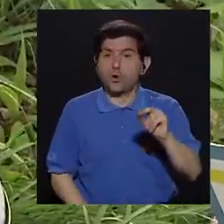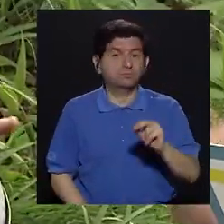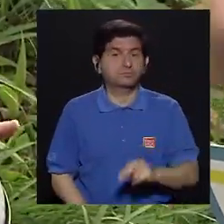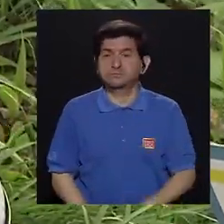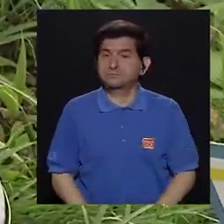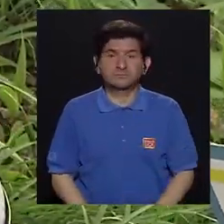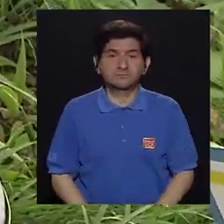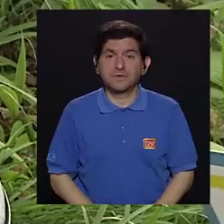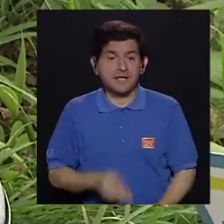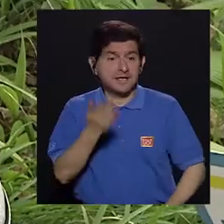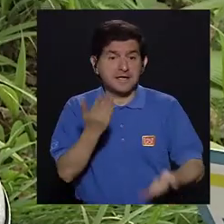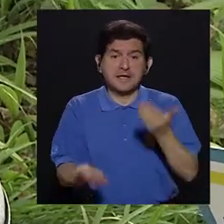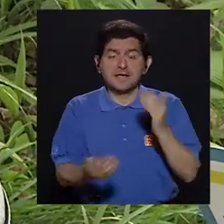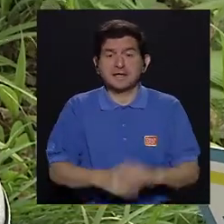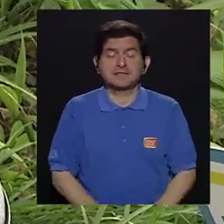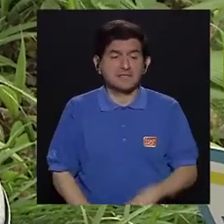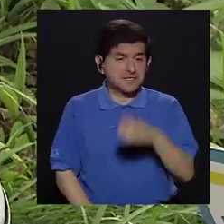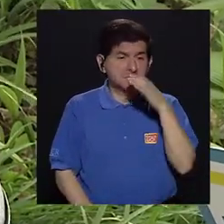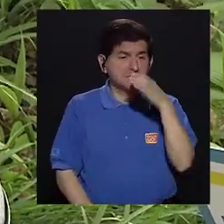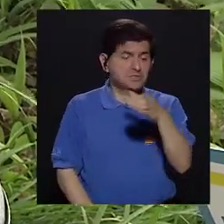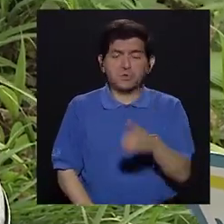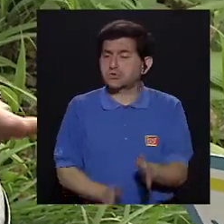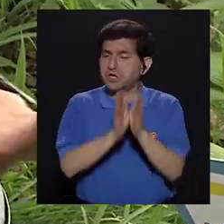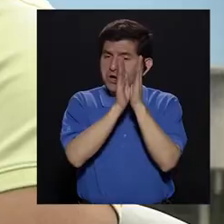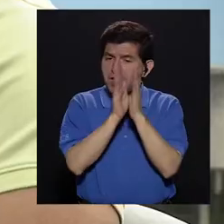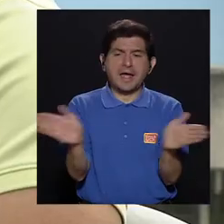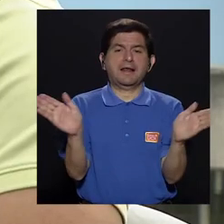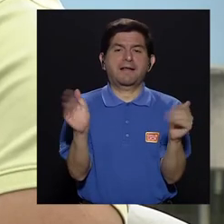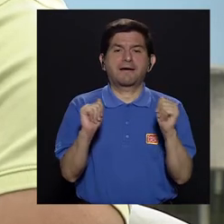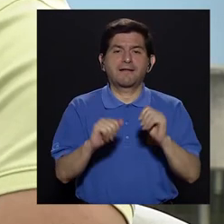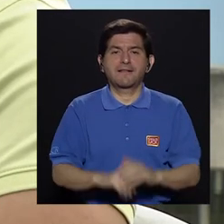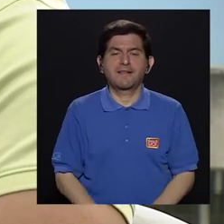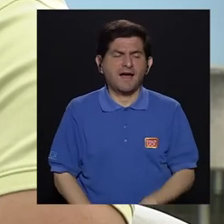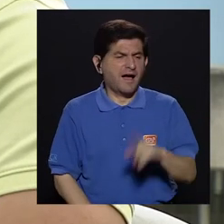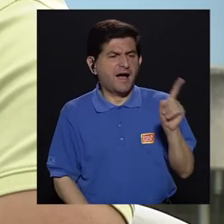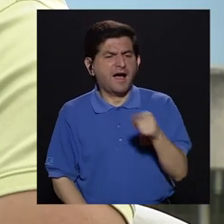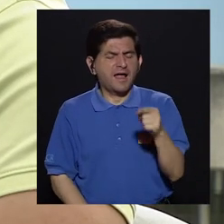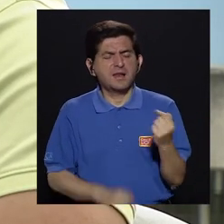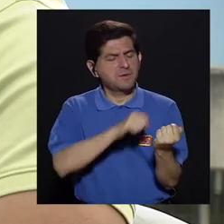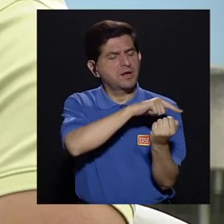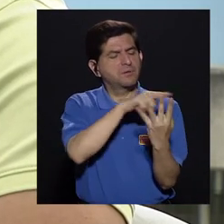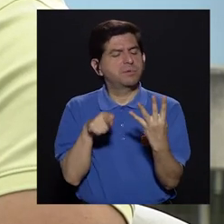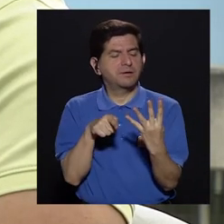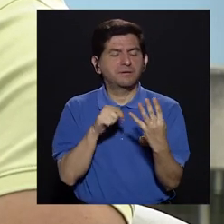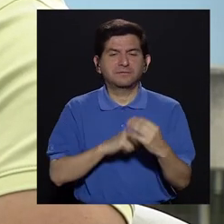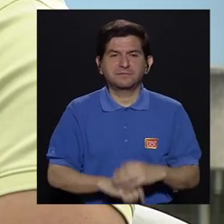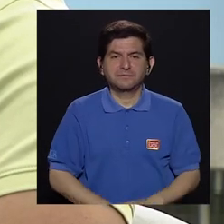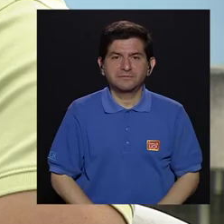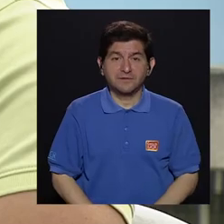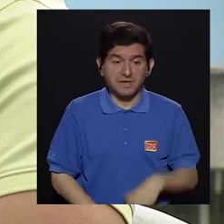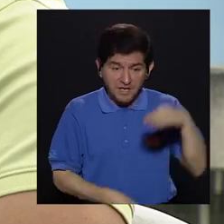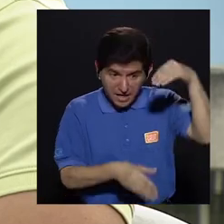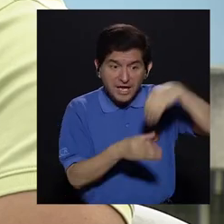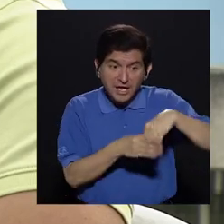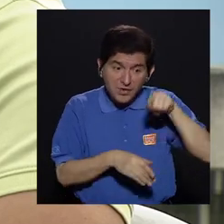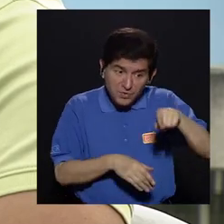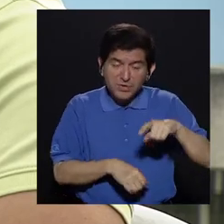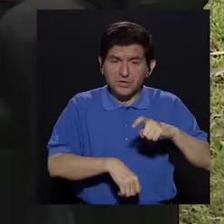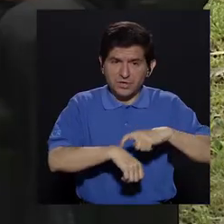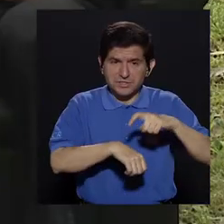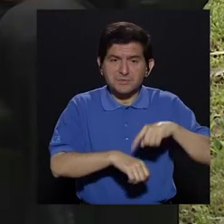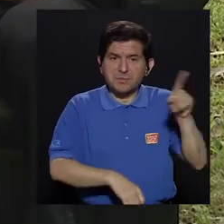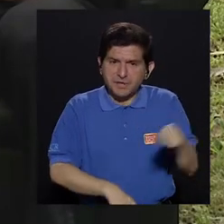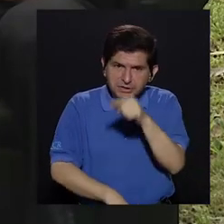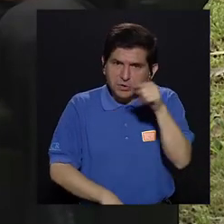como una recomendación general, ¿verdad? Quite esto, esto, esto. Entonces, dentro de esos alimentos